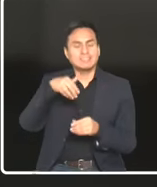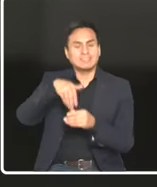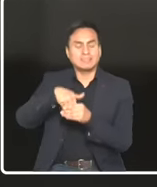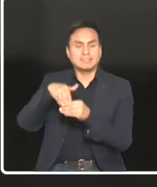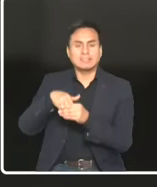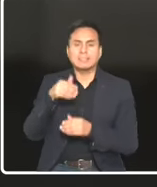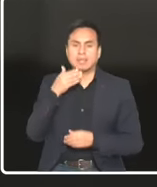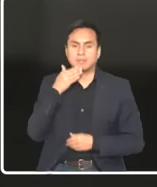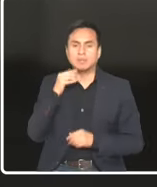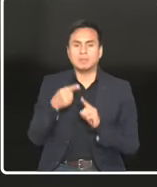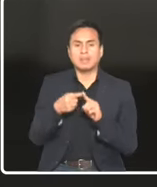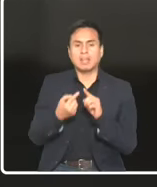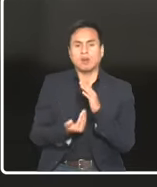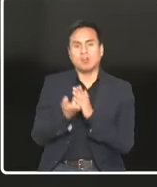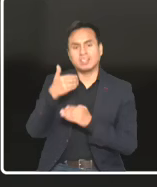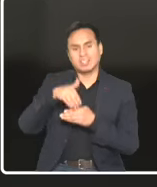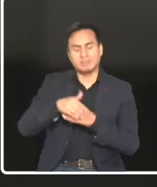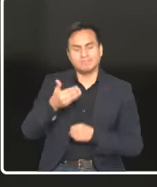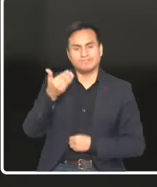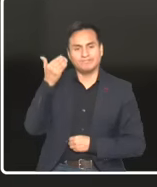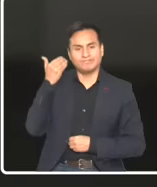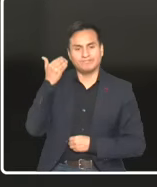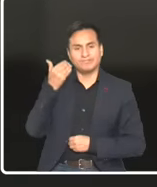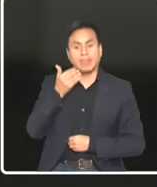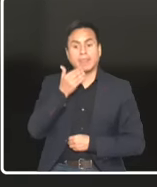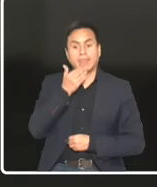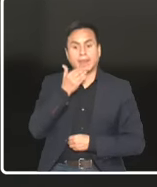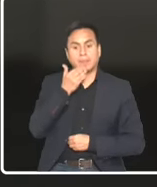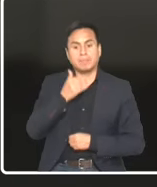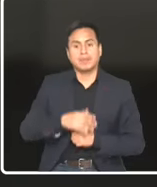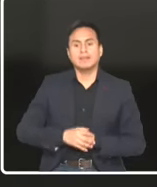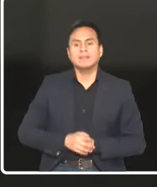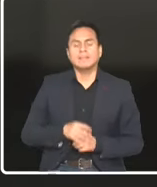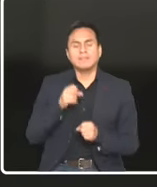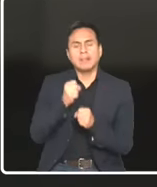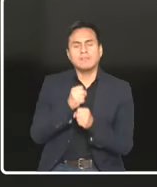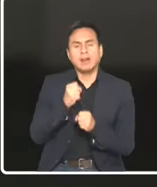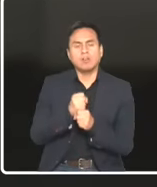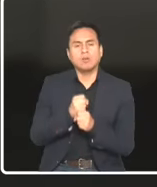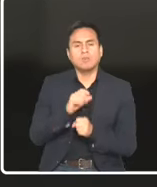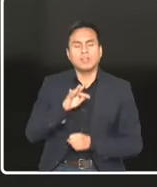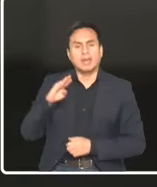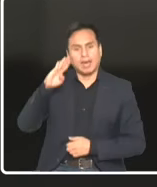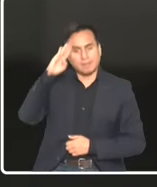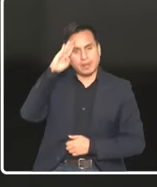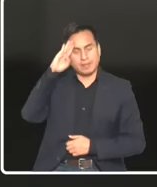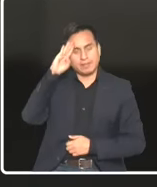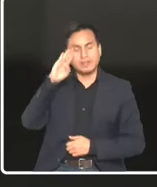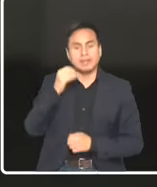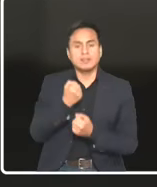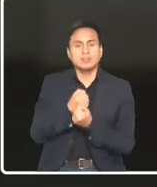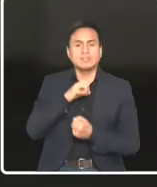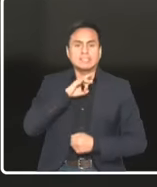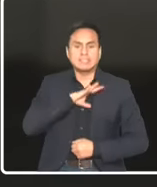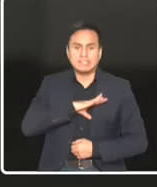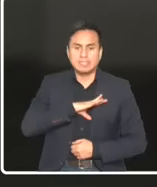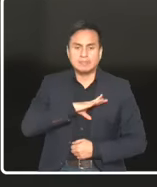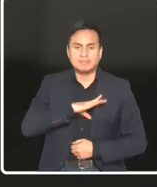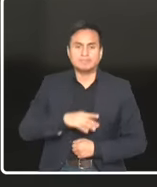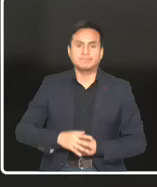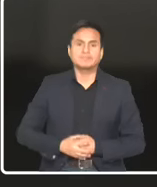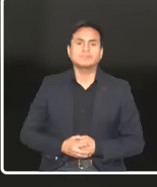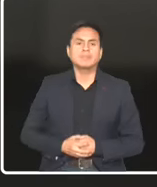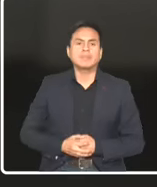como en las primeras jornadas y también el trabajo de las fuerzas armadas de carabineros de chile